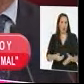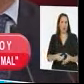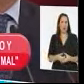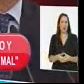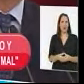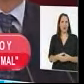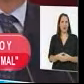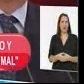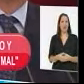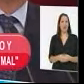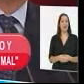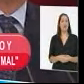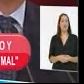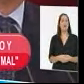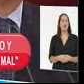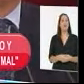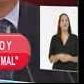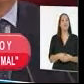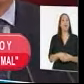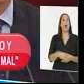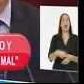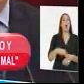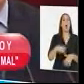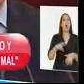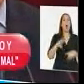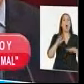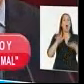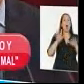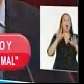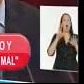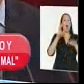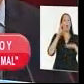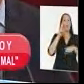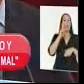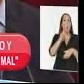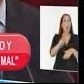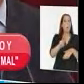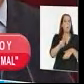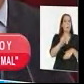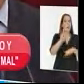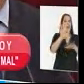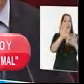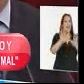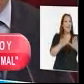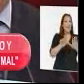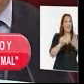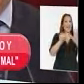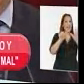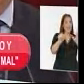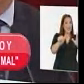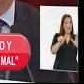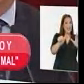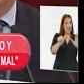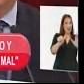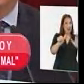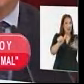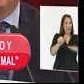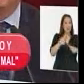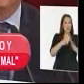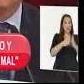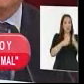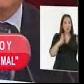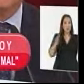represento otro proyecto de país. Porque sí, en esto quiero ser sincera, a mí la gestión del año me ha ido